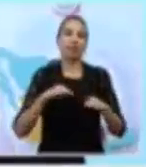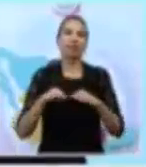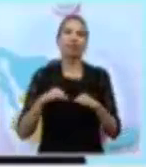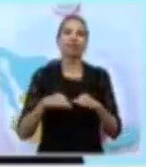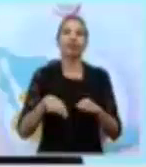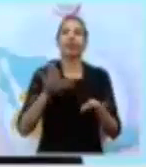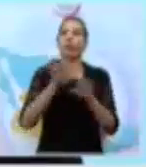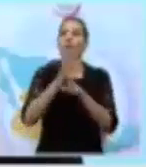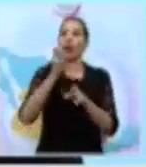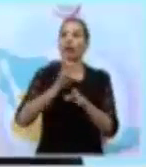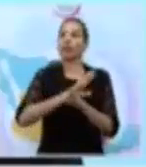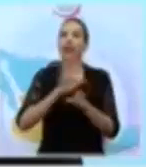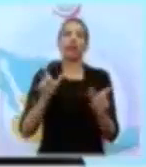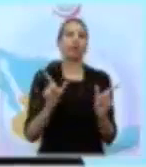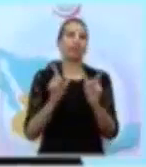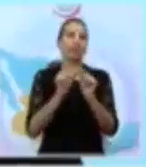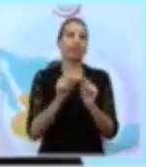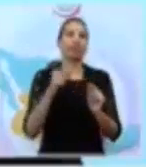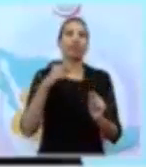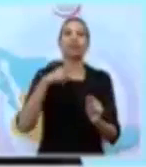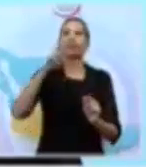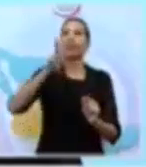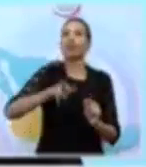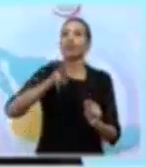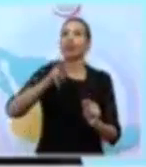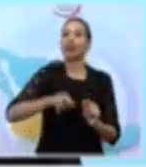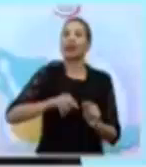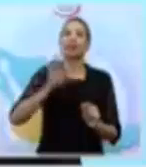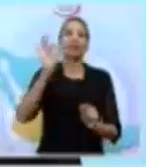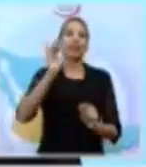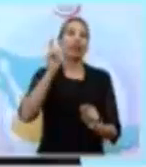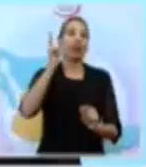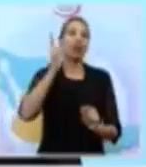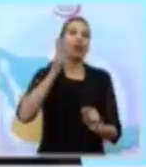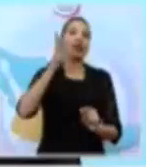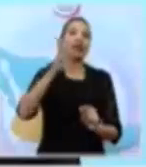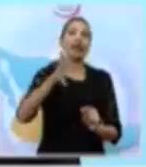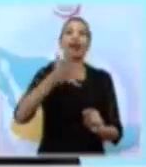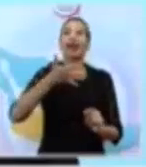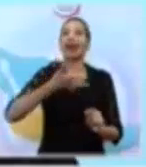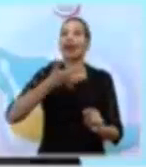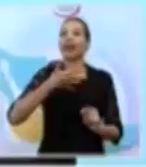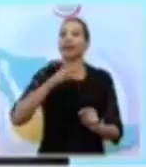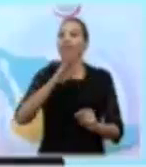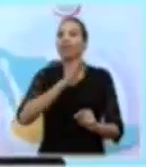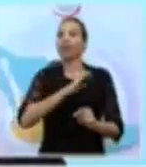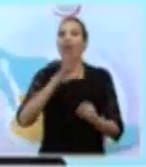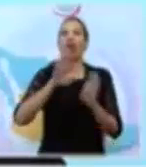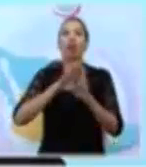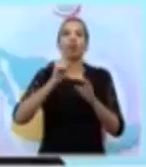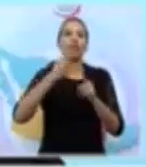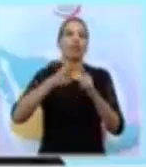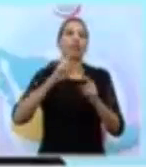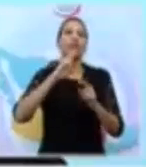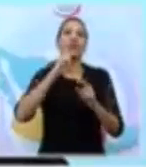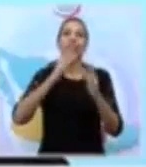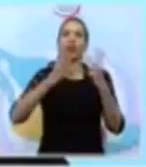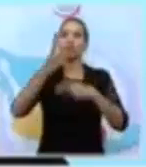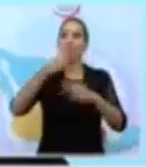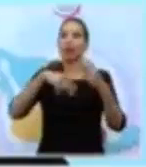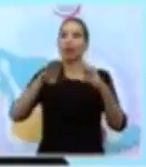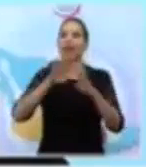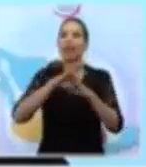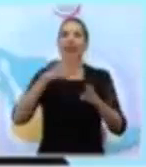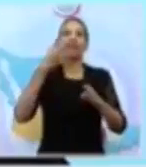en conclusión, realmente esperamos con mucho entusiasmo los resultados de este ejercicio,